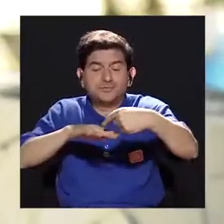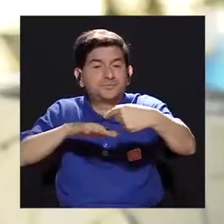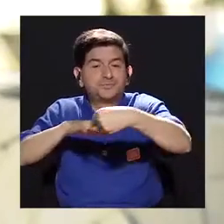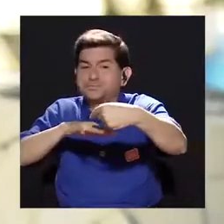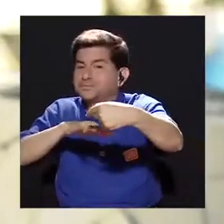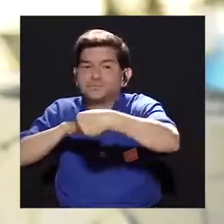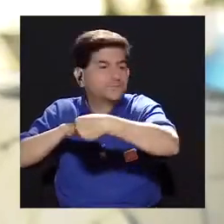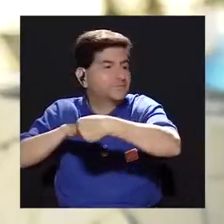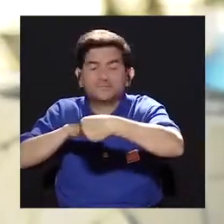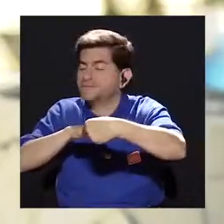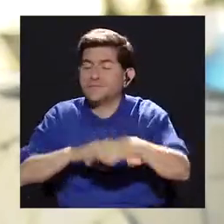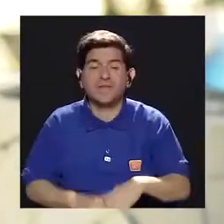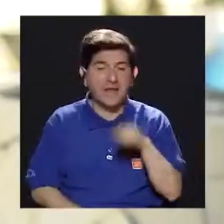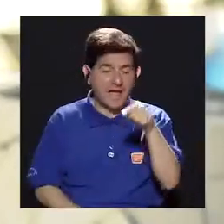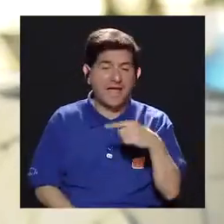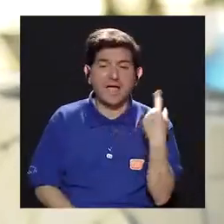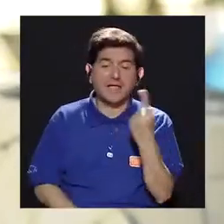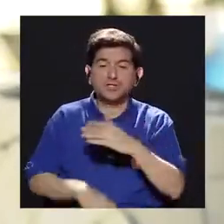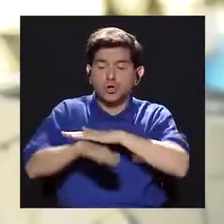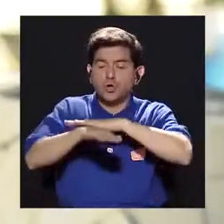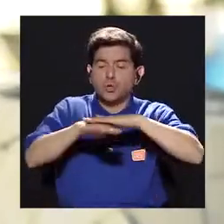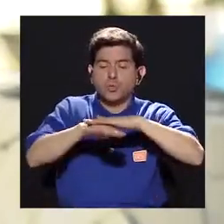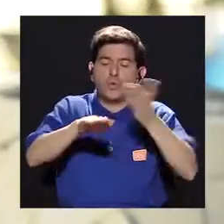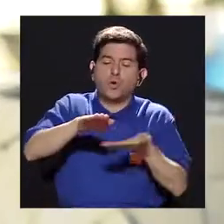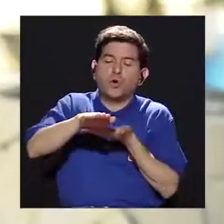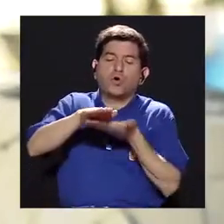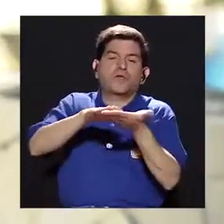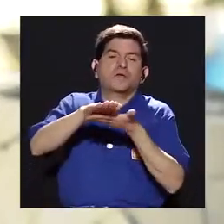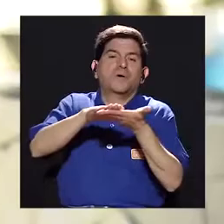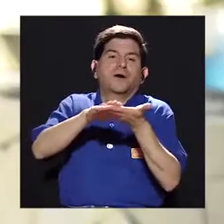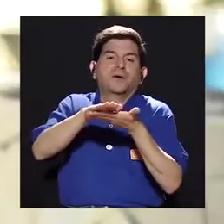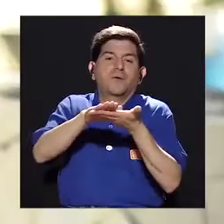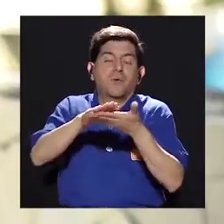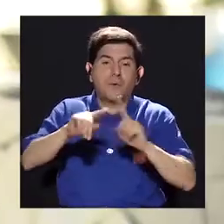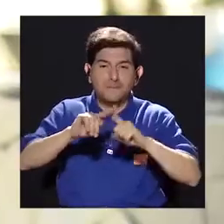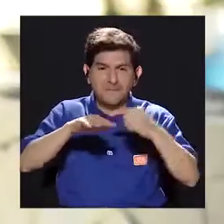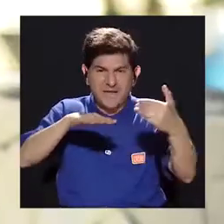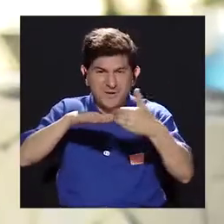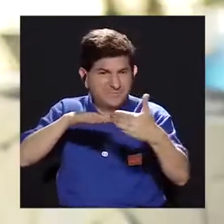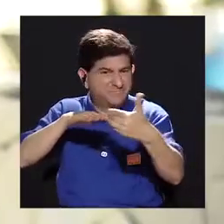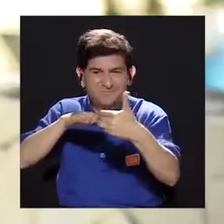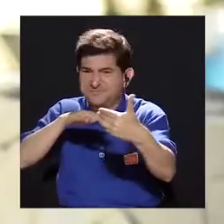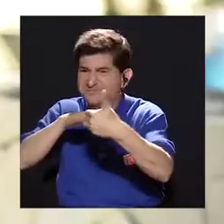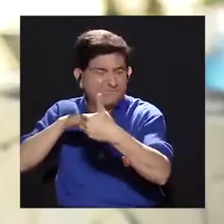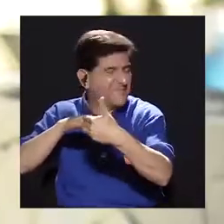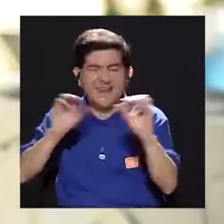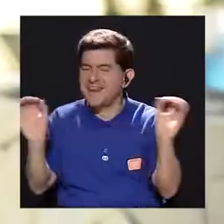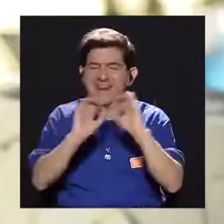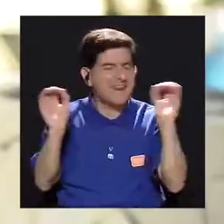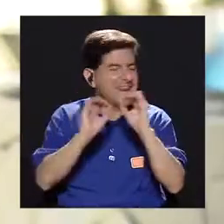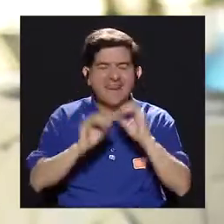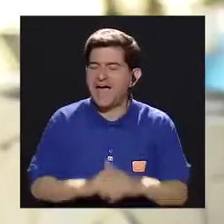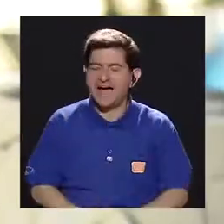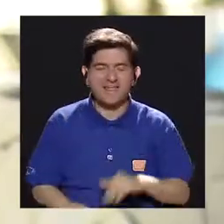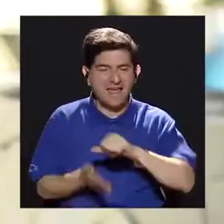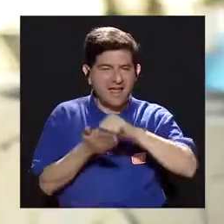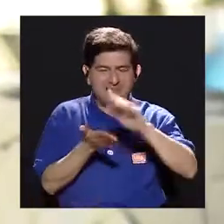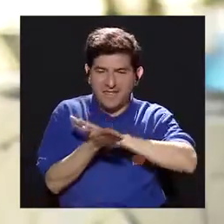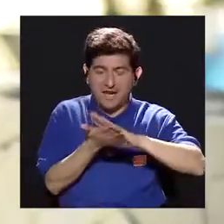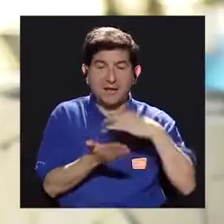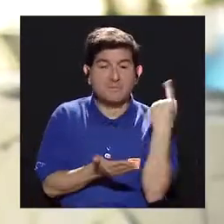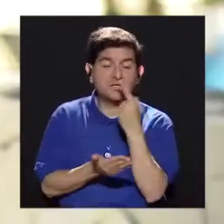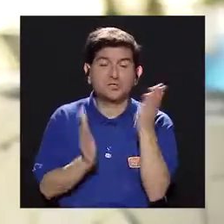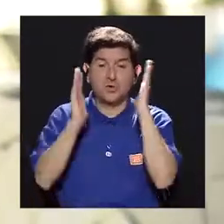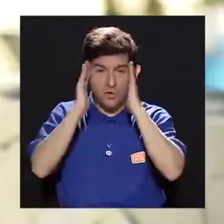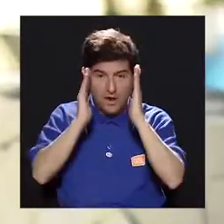dedos. Las cremas se untan encima y debajo del pie, pero no entre los dedos, no se unta ninguna crema, excepto que